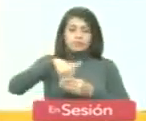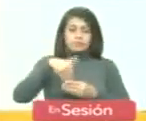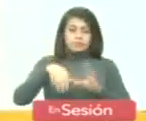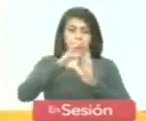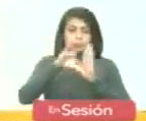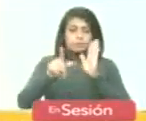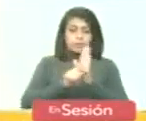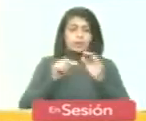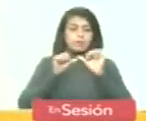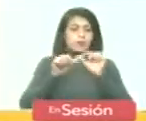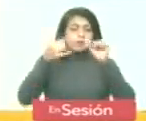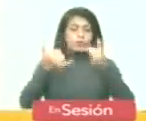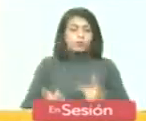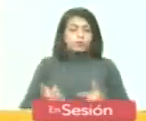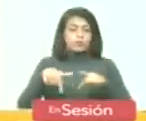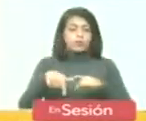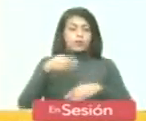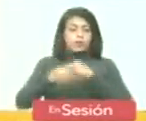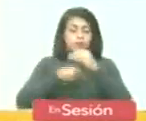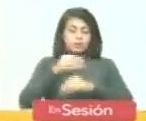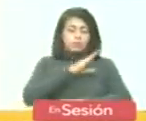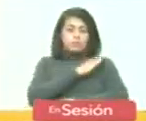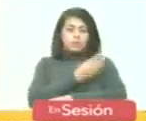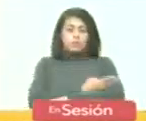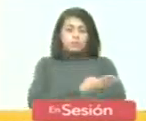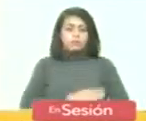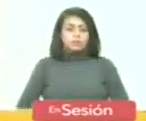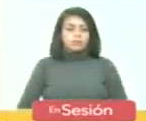constitucional se encuentren en el ejercicio del poder.